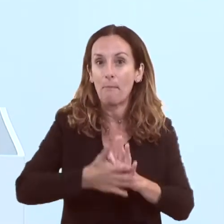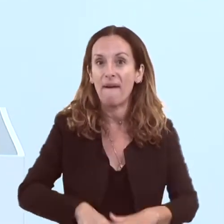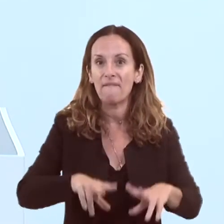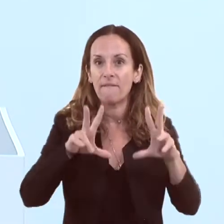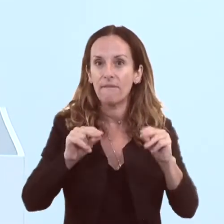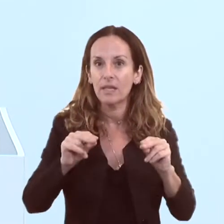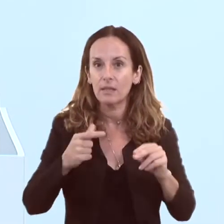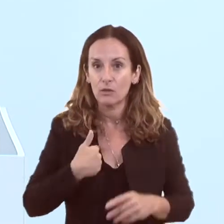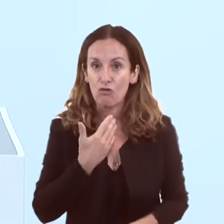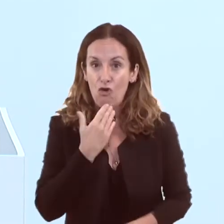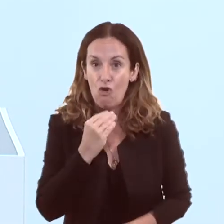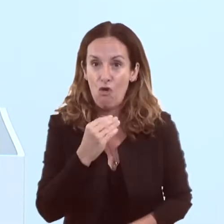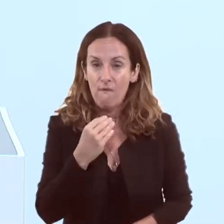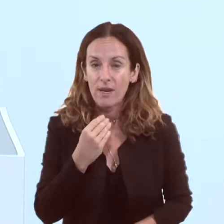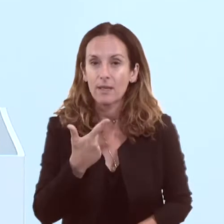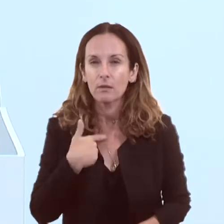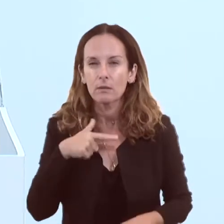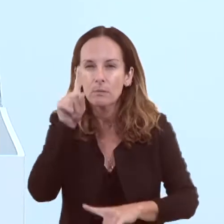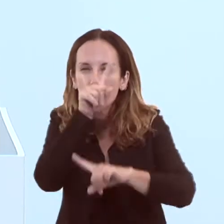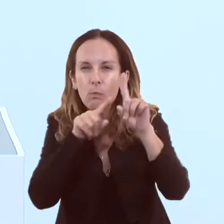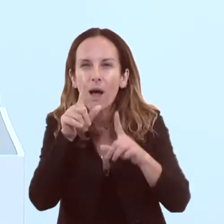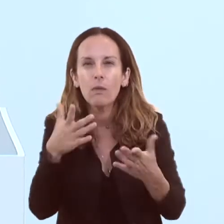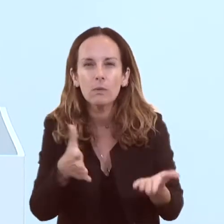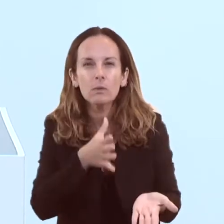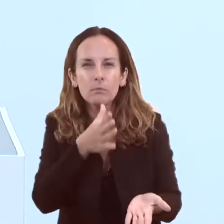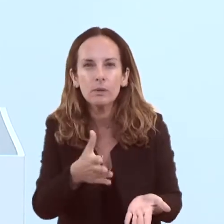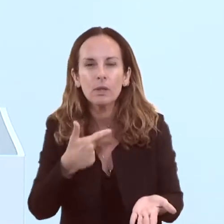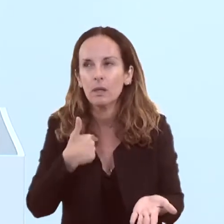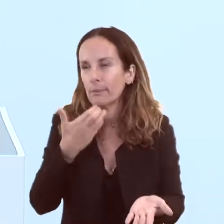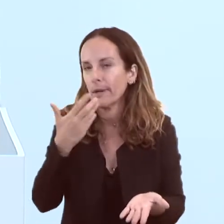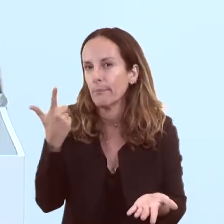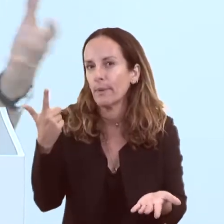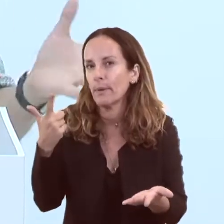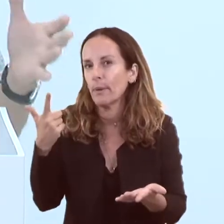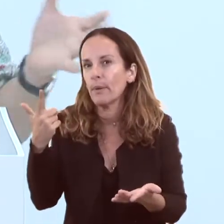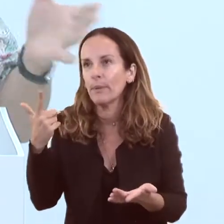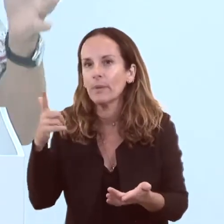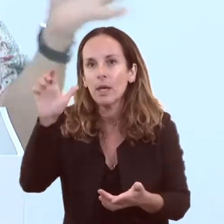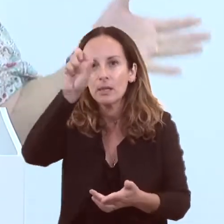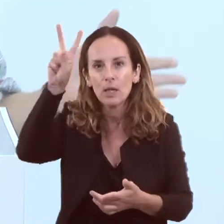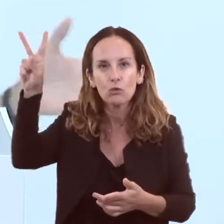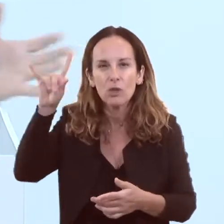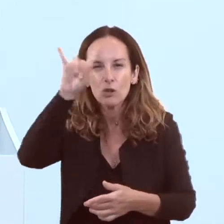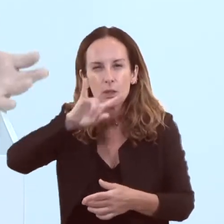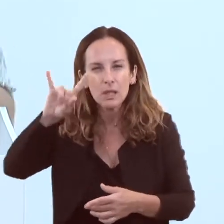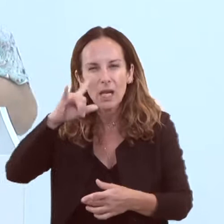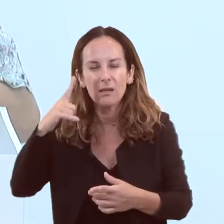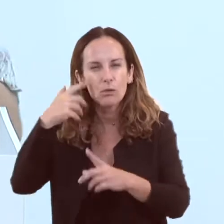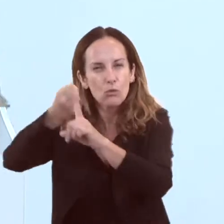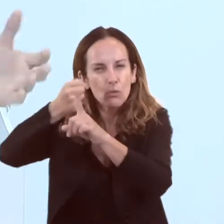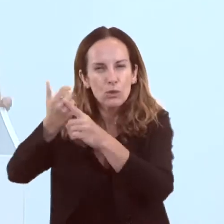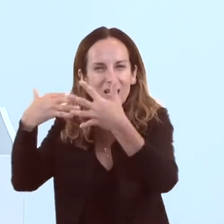procesos de la lucha por la integración de las culturas negras en los Estados Unidos las luchas